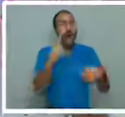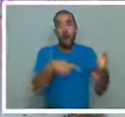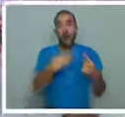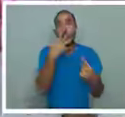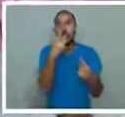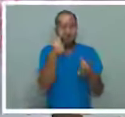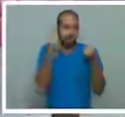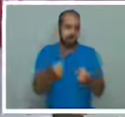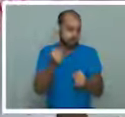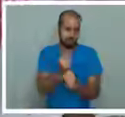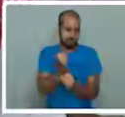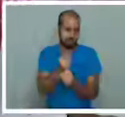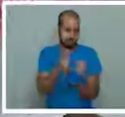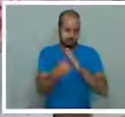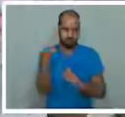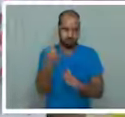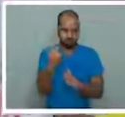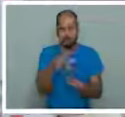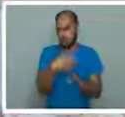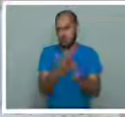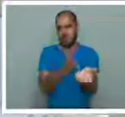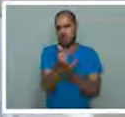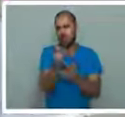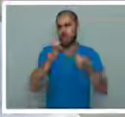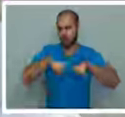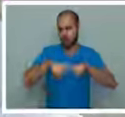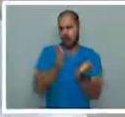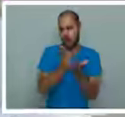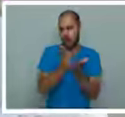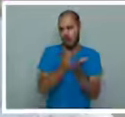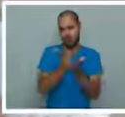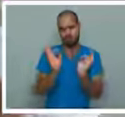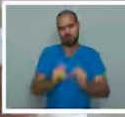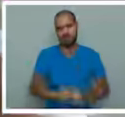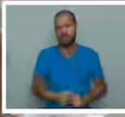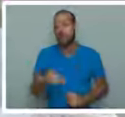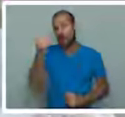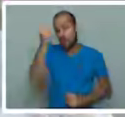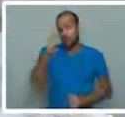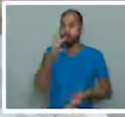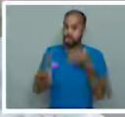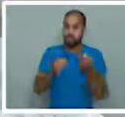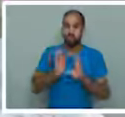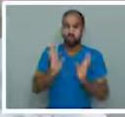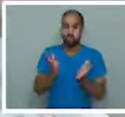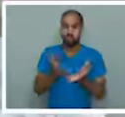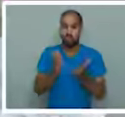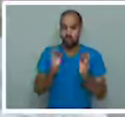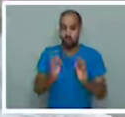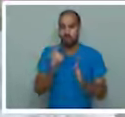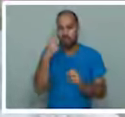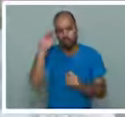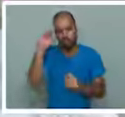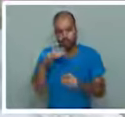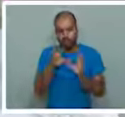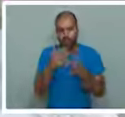muchísimas gracias precisamente por tus palabras por darnos todo con tu sabes de esta manera tan detallada agradecidos y los invitamos a ustedes